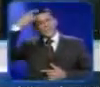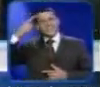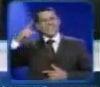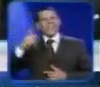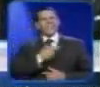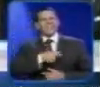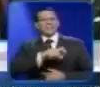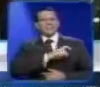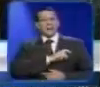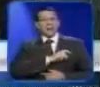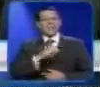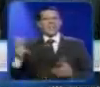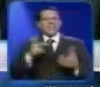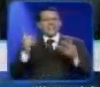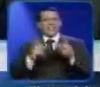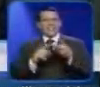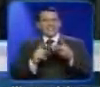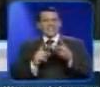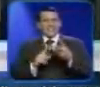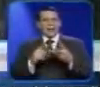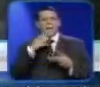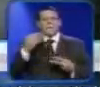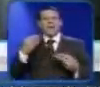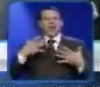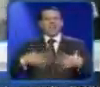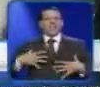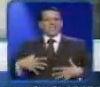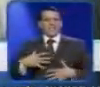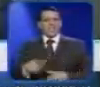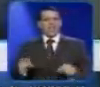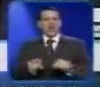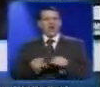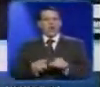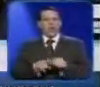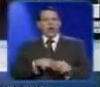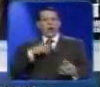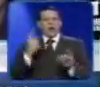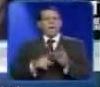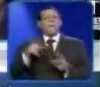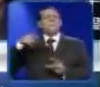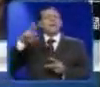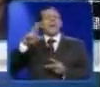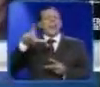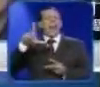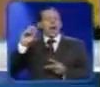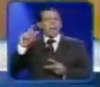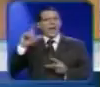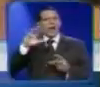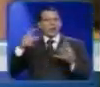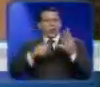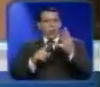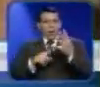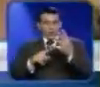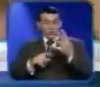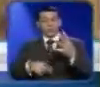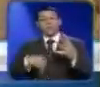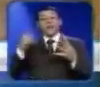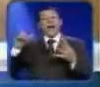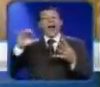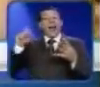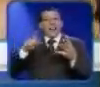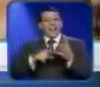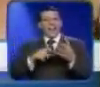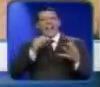de España resalta en el tercer lugar de las mejores vestidas, al igual que su compatriota Penélope Cruz, la actriz Anne Hathaway y la